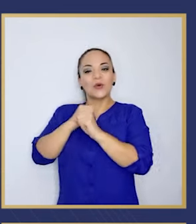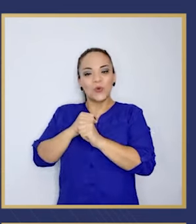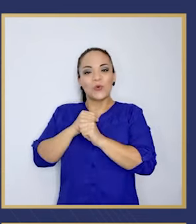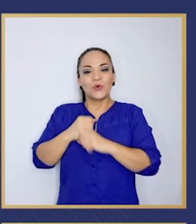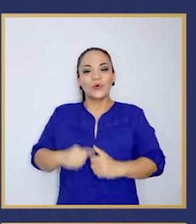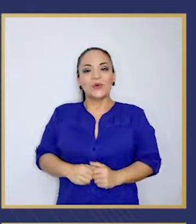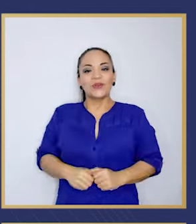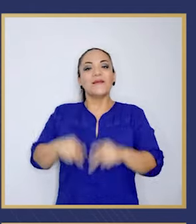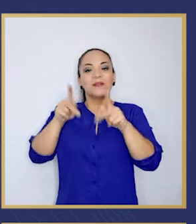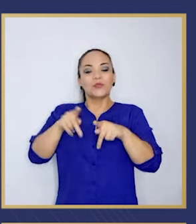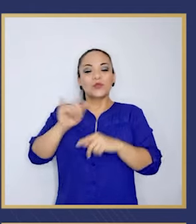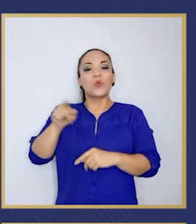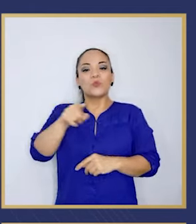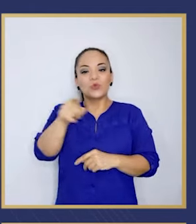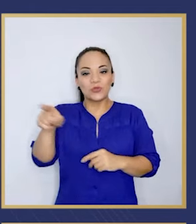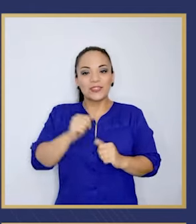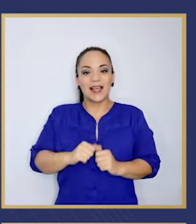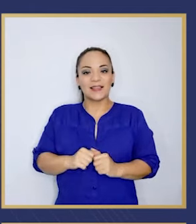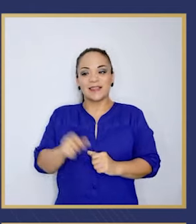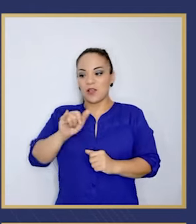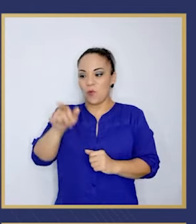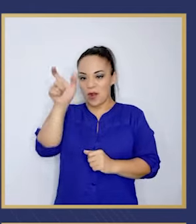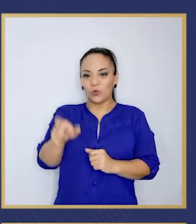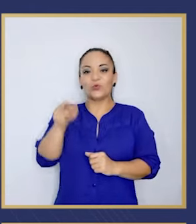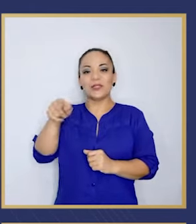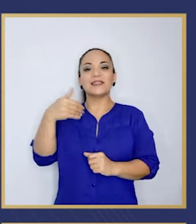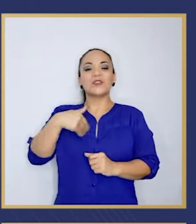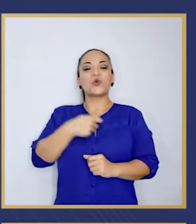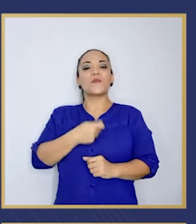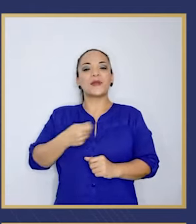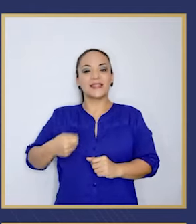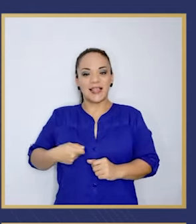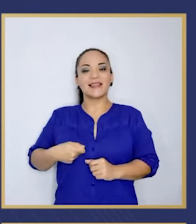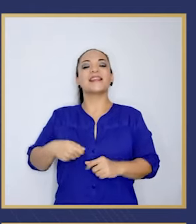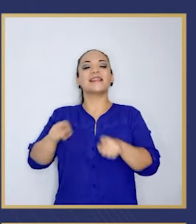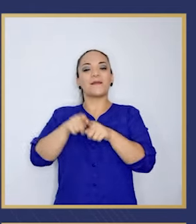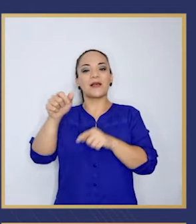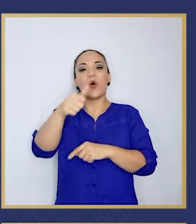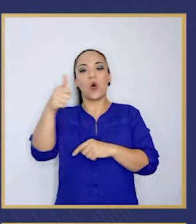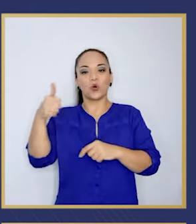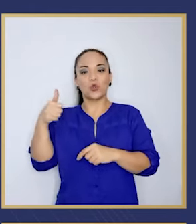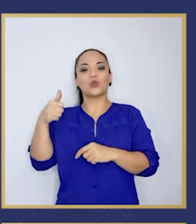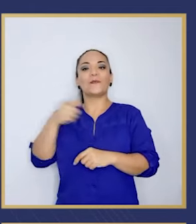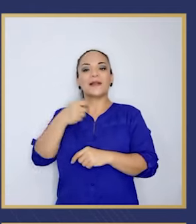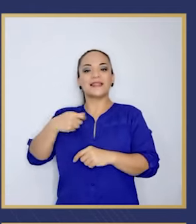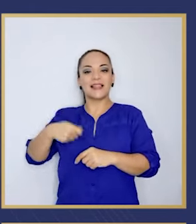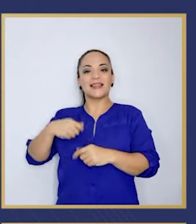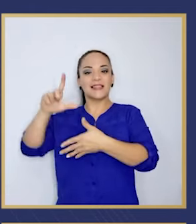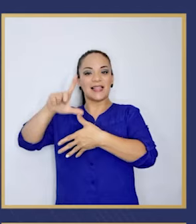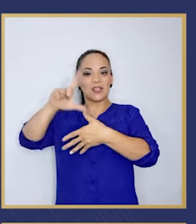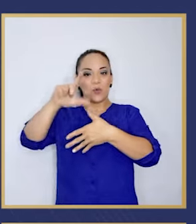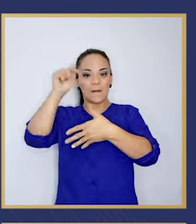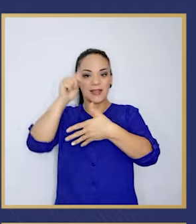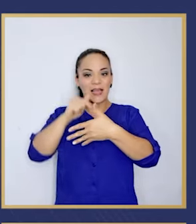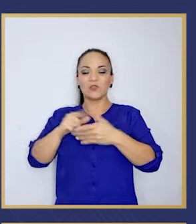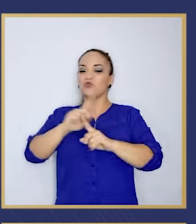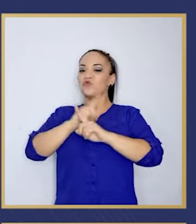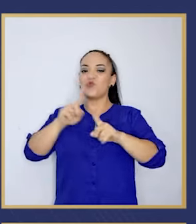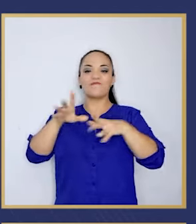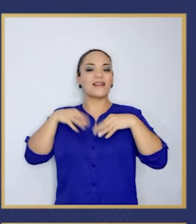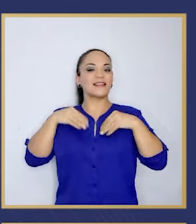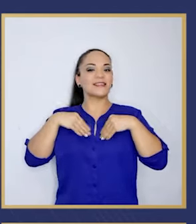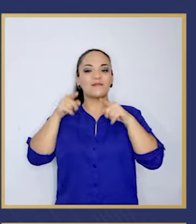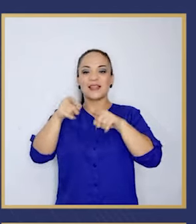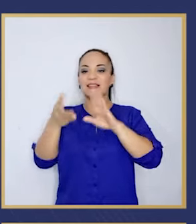estoy seguro que gente como usted y los presidentes, otros presidentes latinoamericanos, no están dispuestos